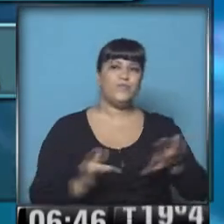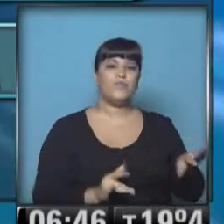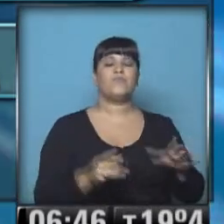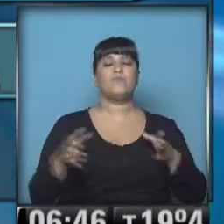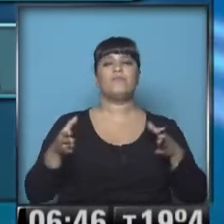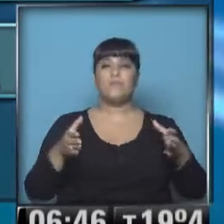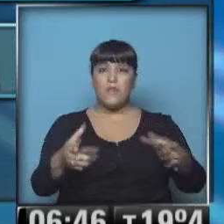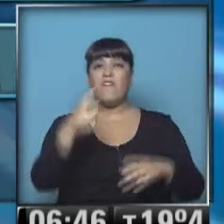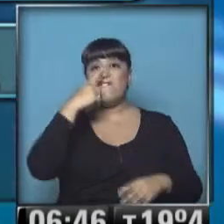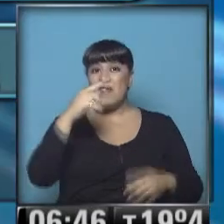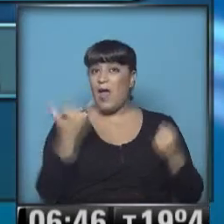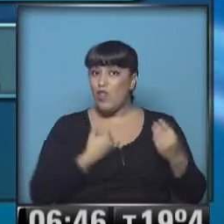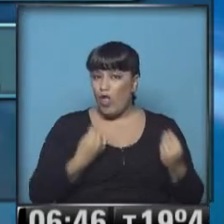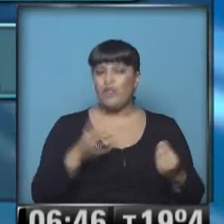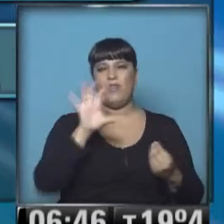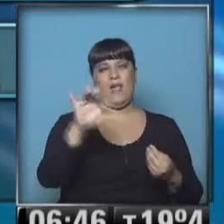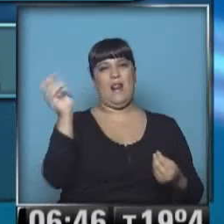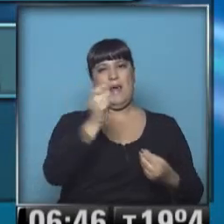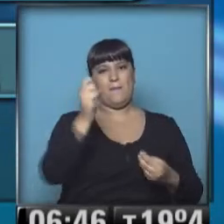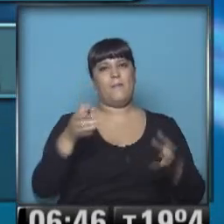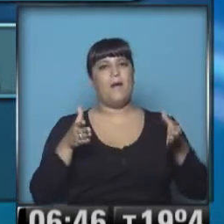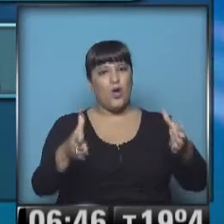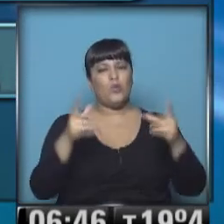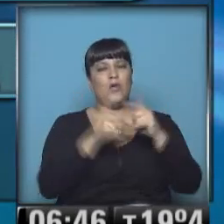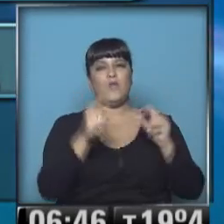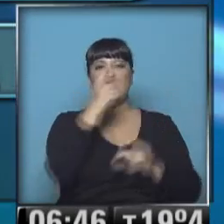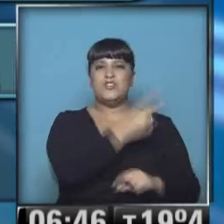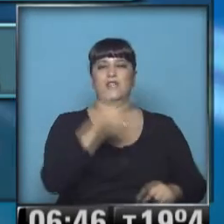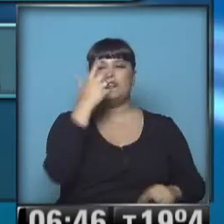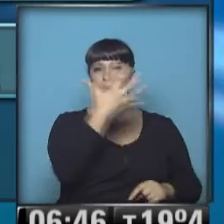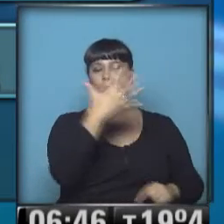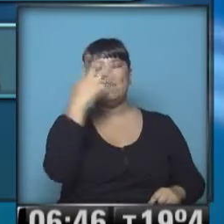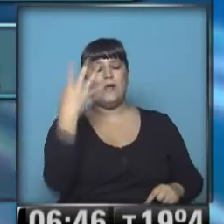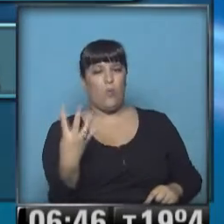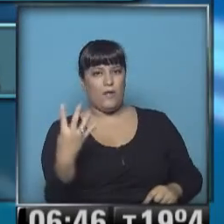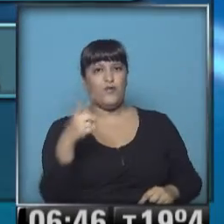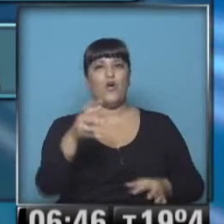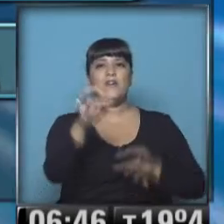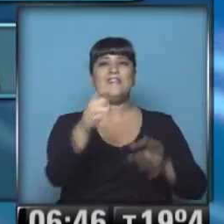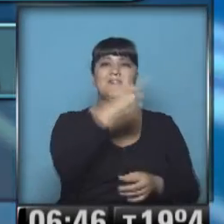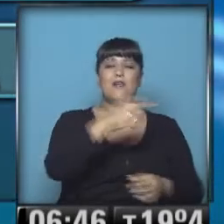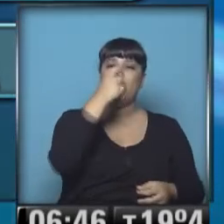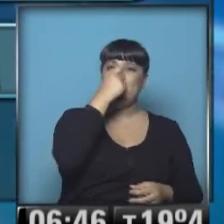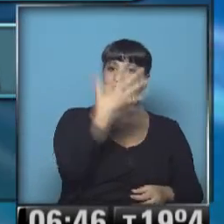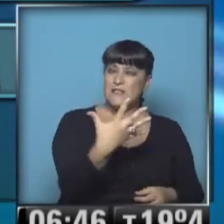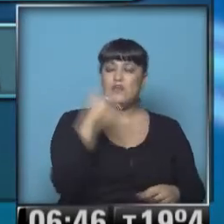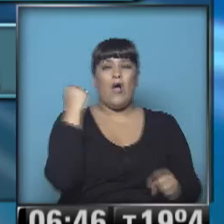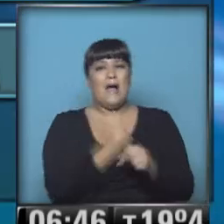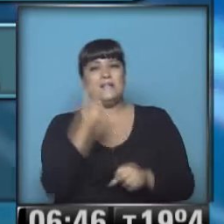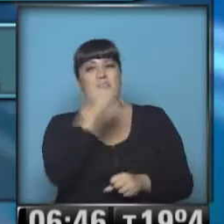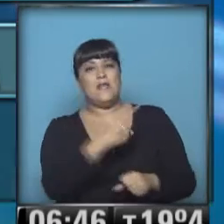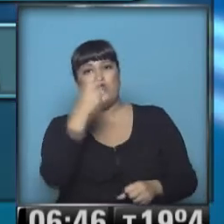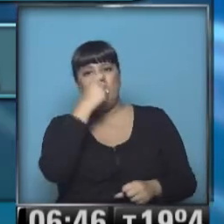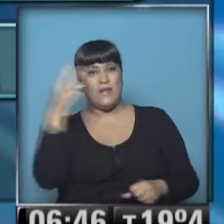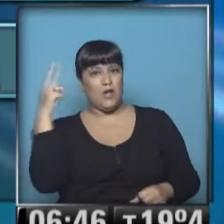de hoy en La Pampa, ruta 154, del kilómetro 125 al 129,